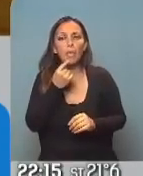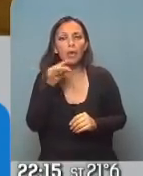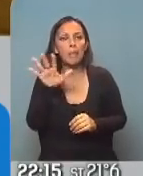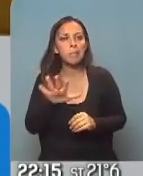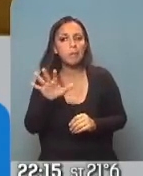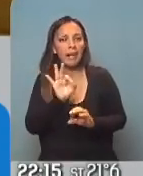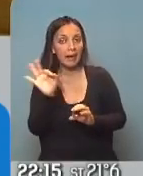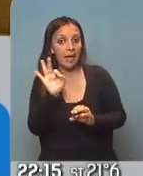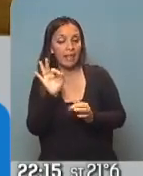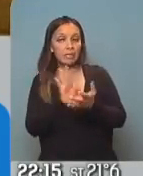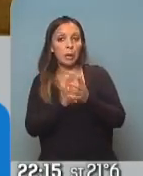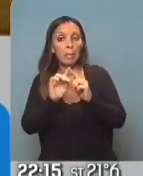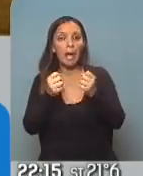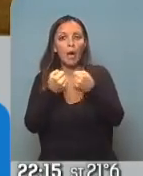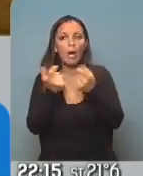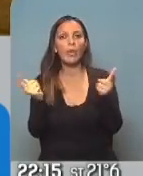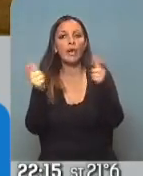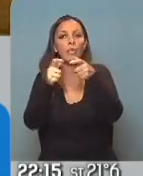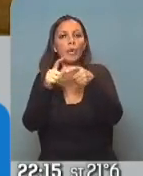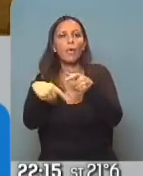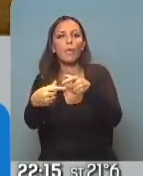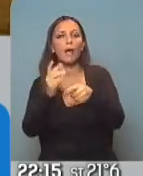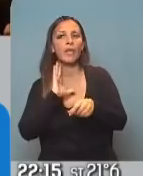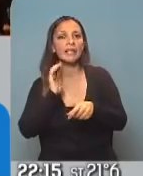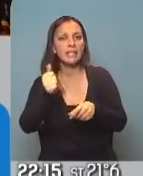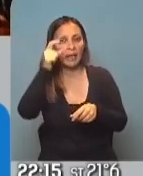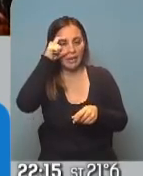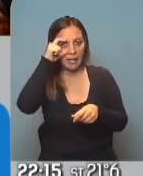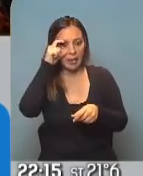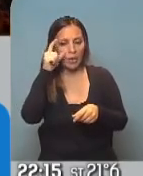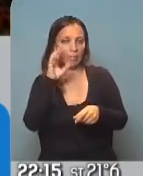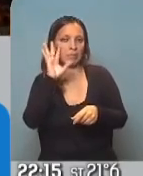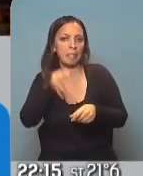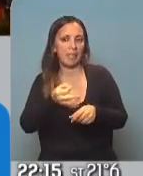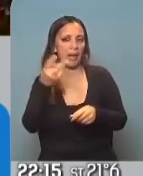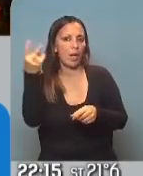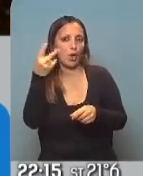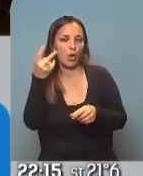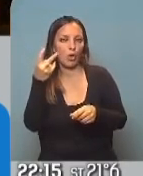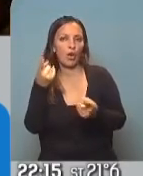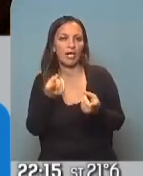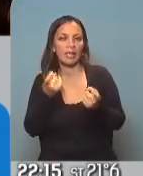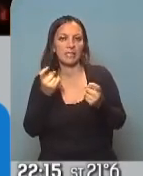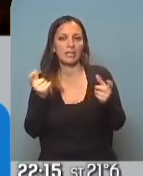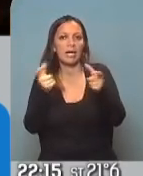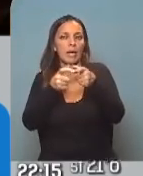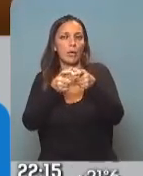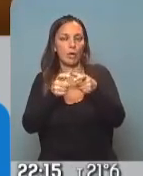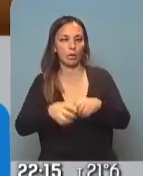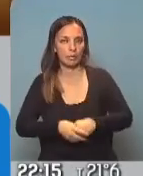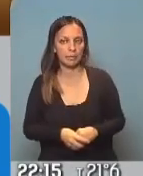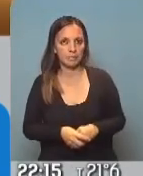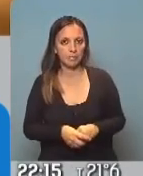combinar esta bilateral, que da cuenta de que los dos países se necesitan. Y va a estar esa reunión.